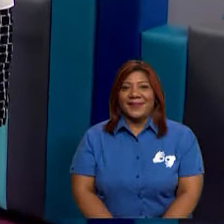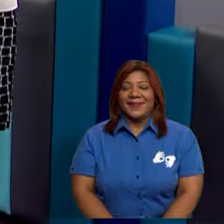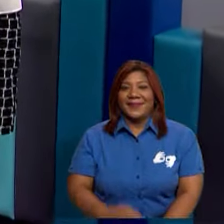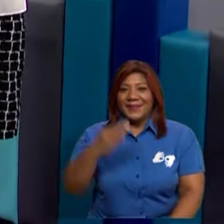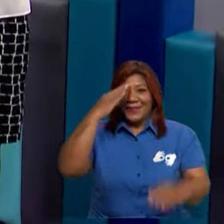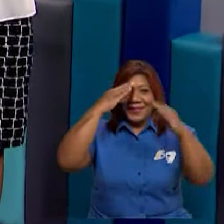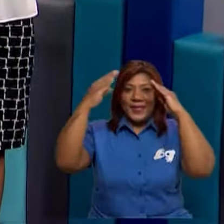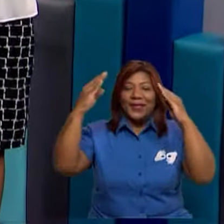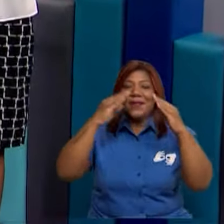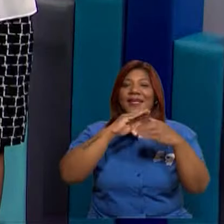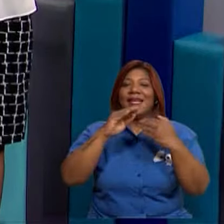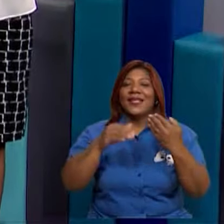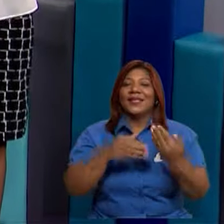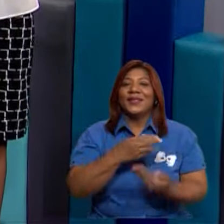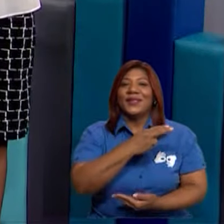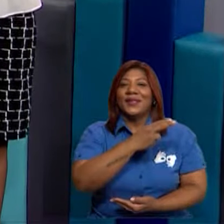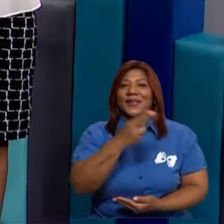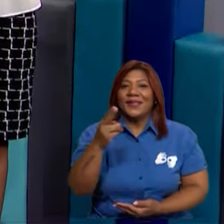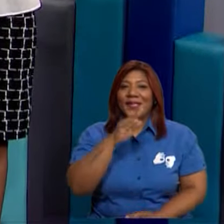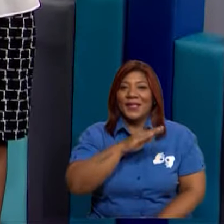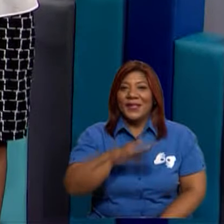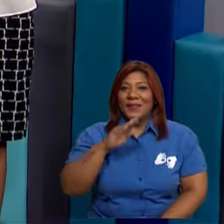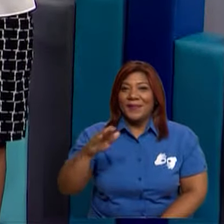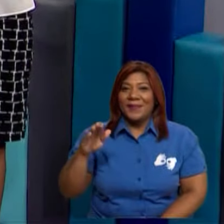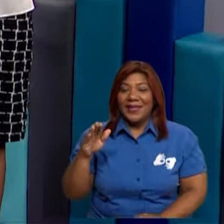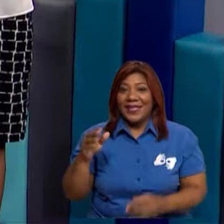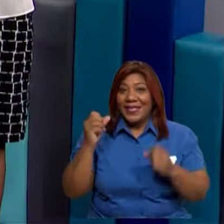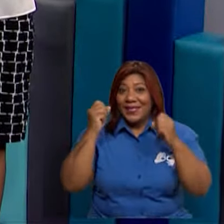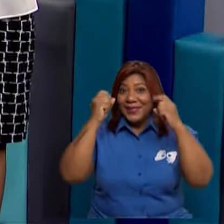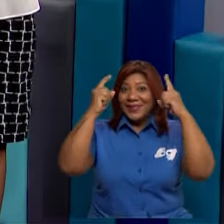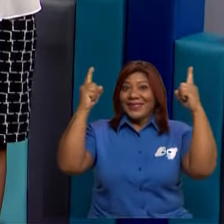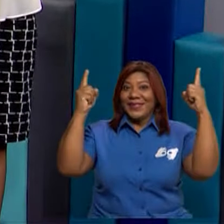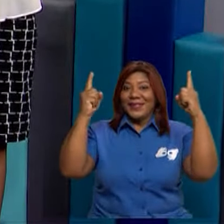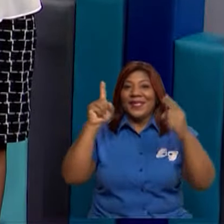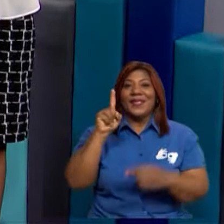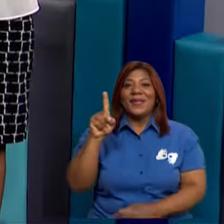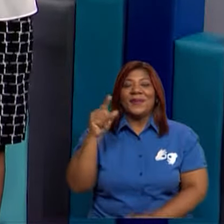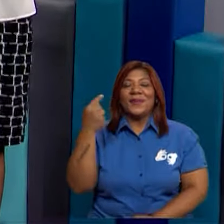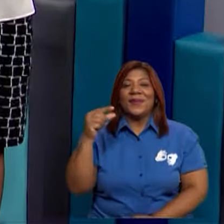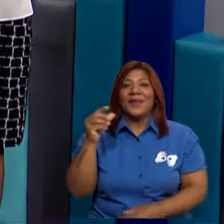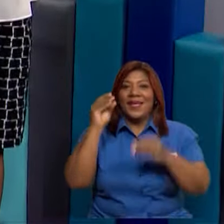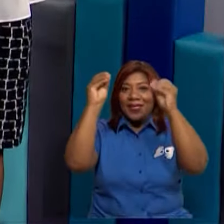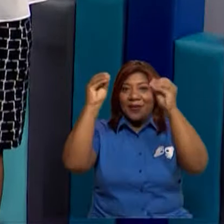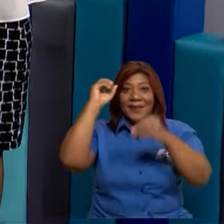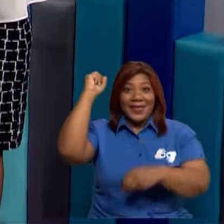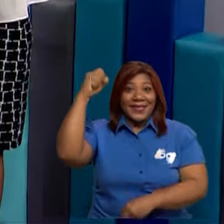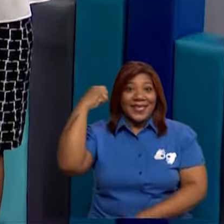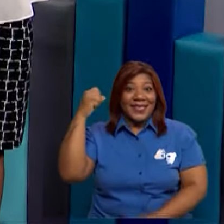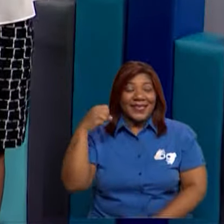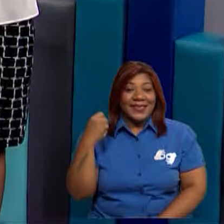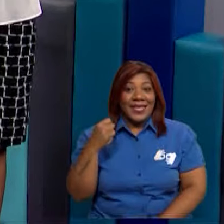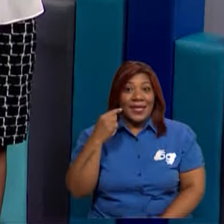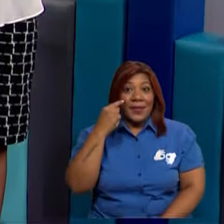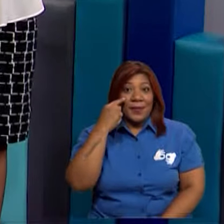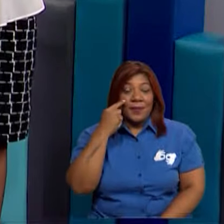Hola, mis pequeños descubridores de primer grado. Soy la maestra Charlyn Cedeño y el día de hoy vamos a trabajar